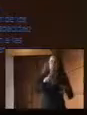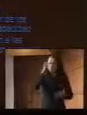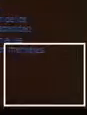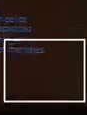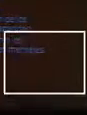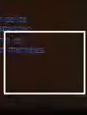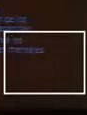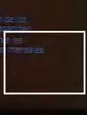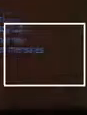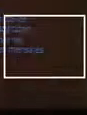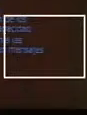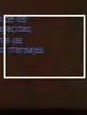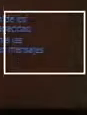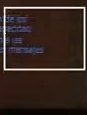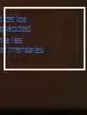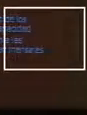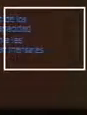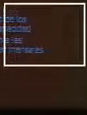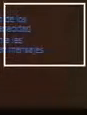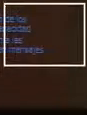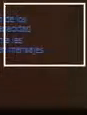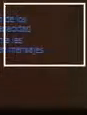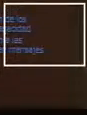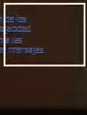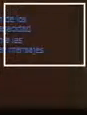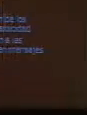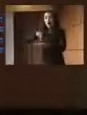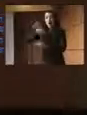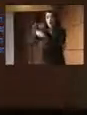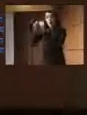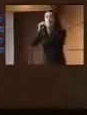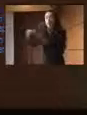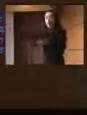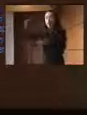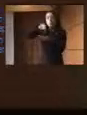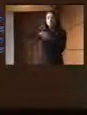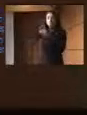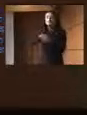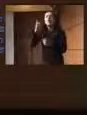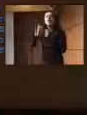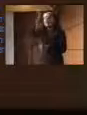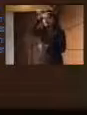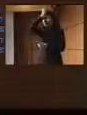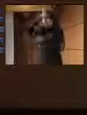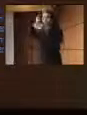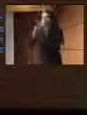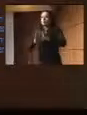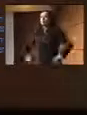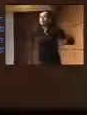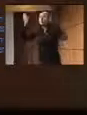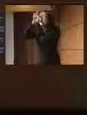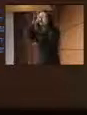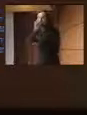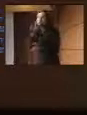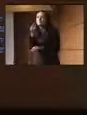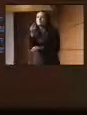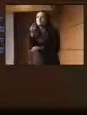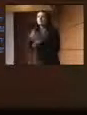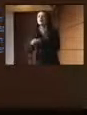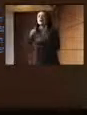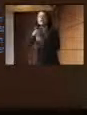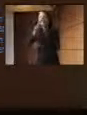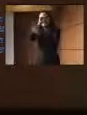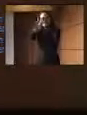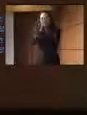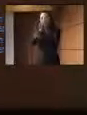incompatibles. Hay un principio que recoge el artículo 3 de la Convención, y creo que es un principio sumamente interesante, que habla del respeto